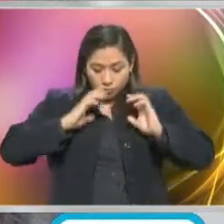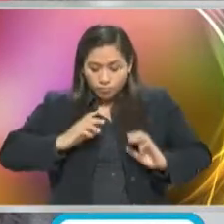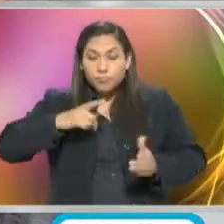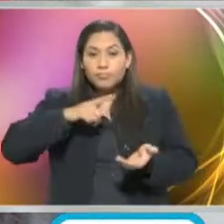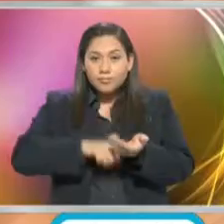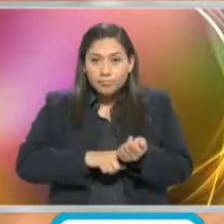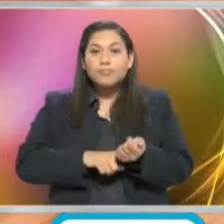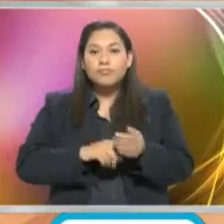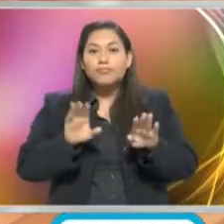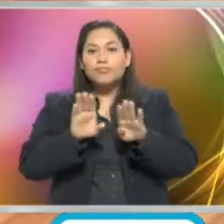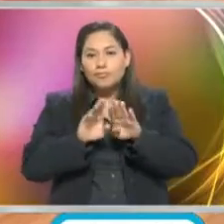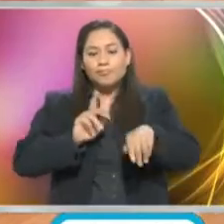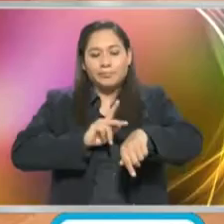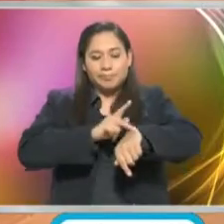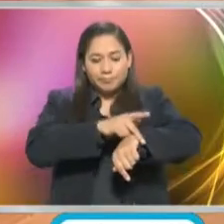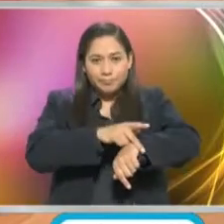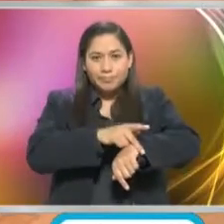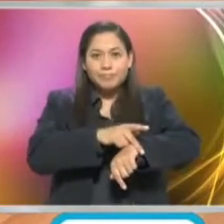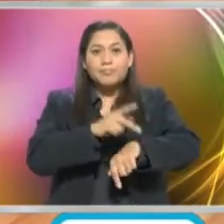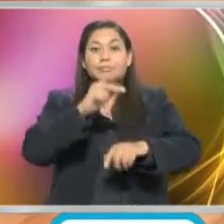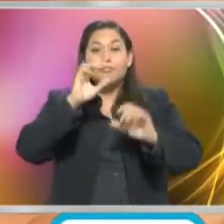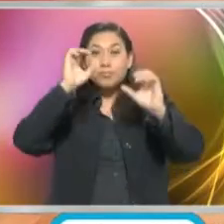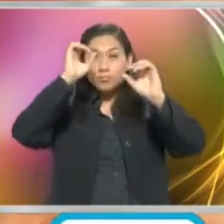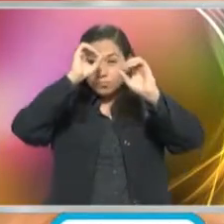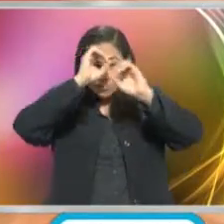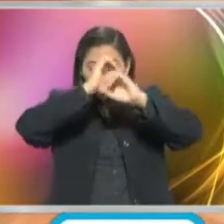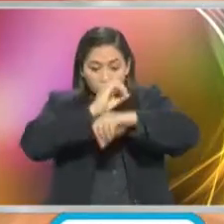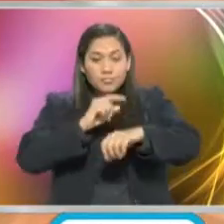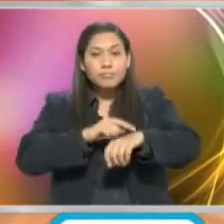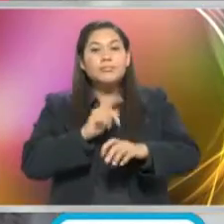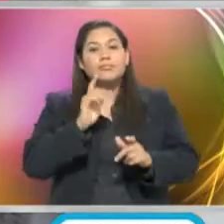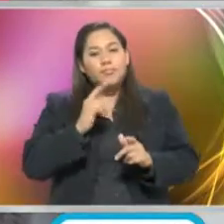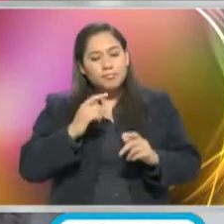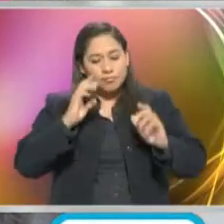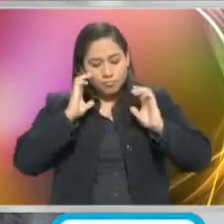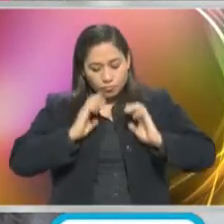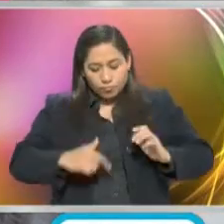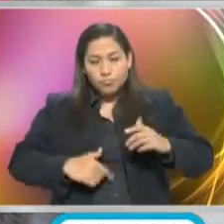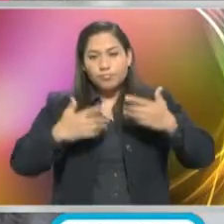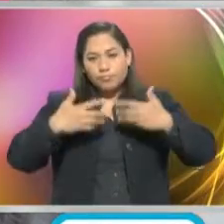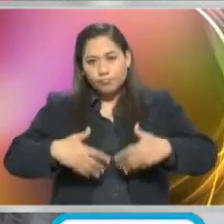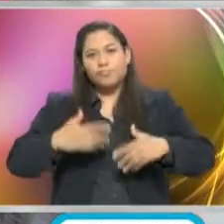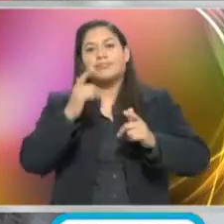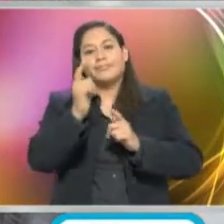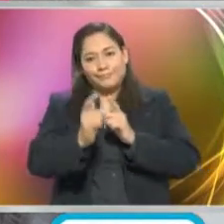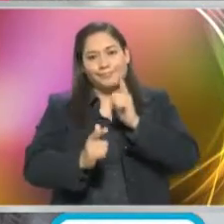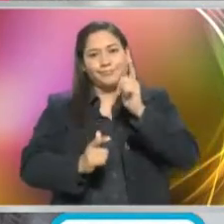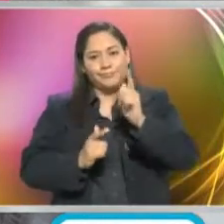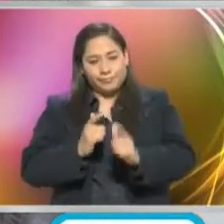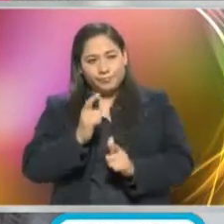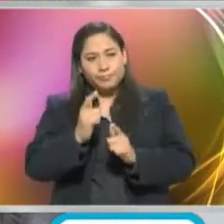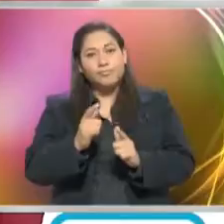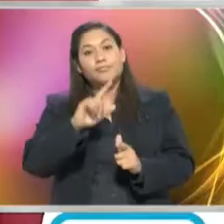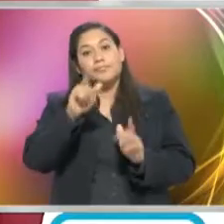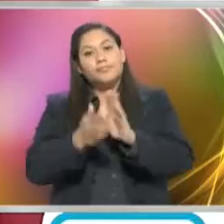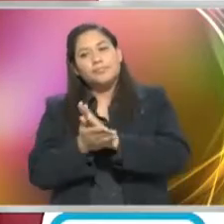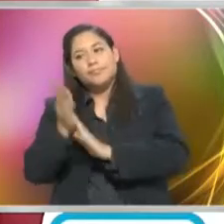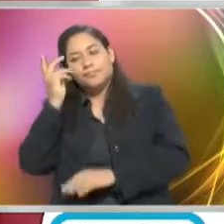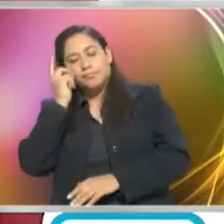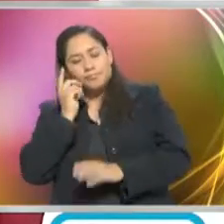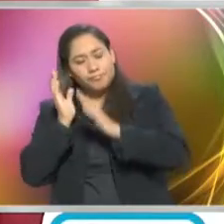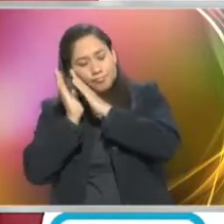piel. Y entonces cuando empieza a oscurecer, empiezan a trabajar lentamente nuestros órganos y se podría decir que se van a dormir. Así Ok.